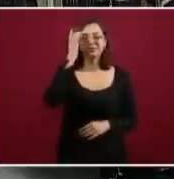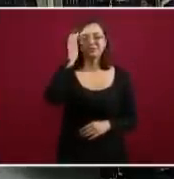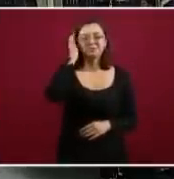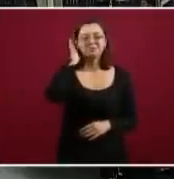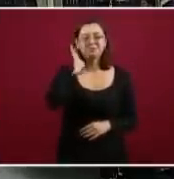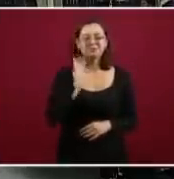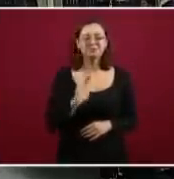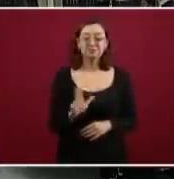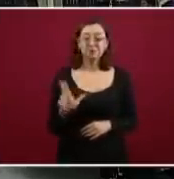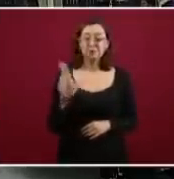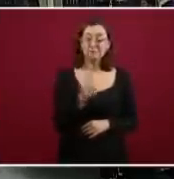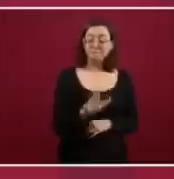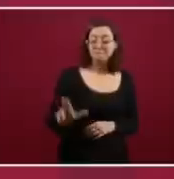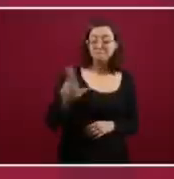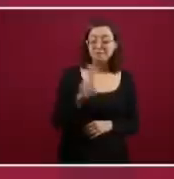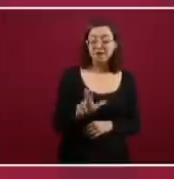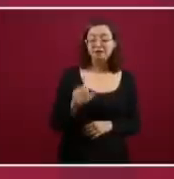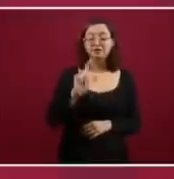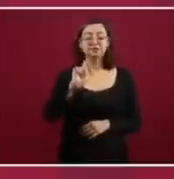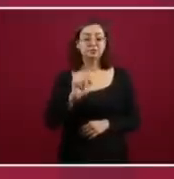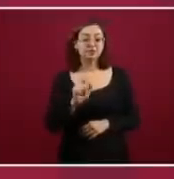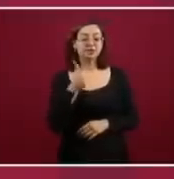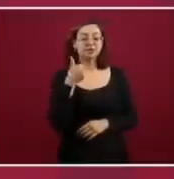el martes 26